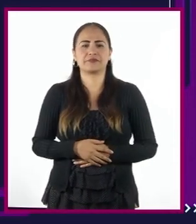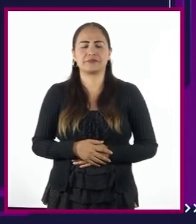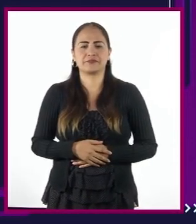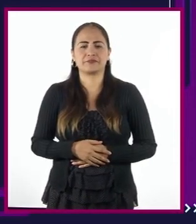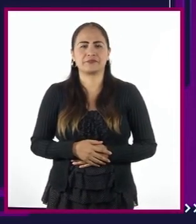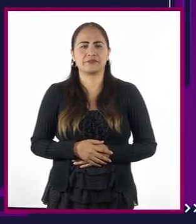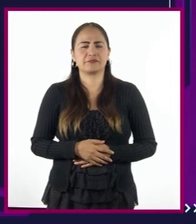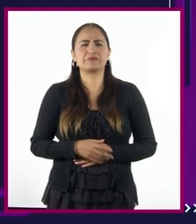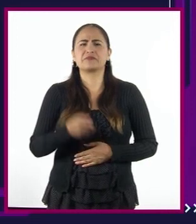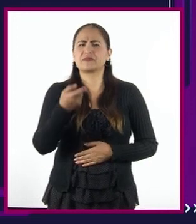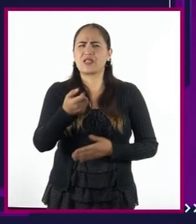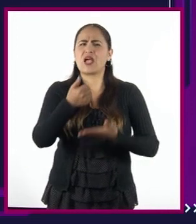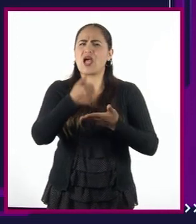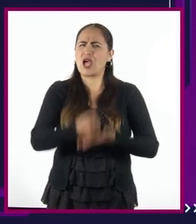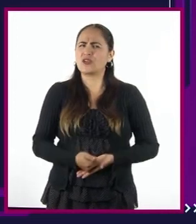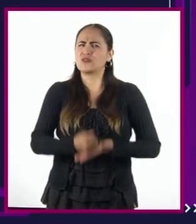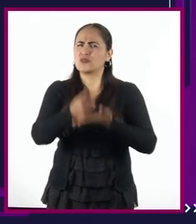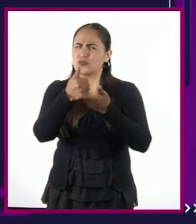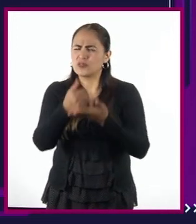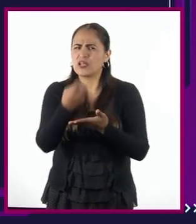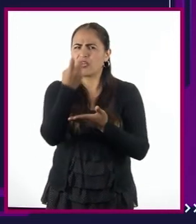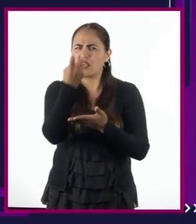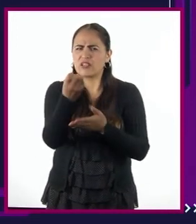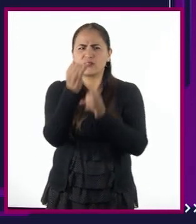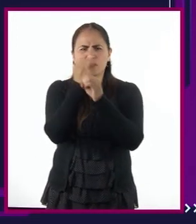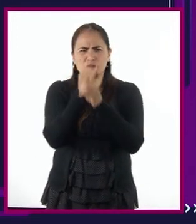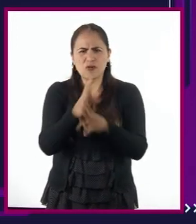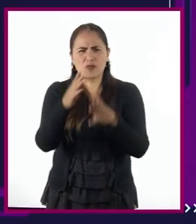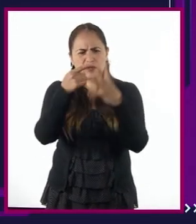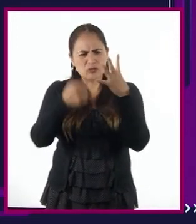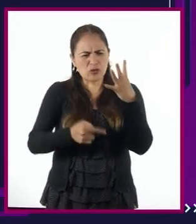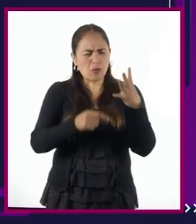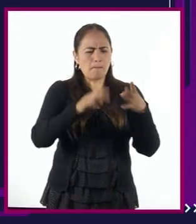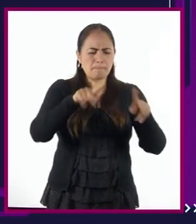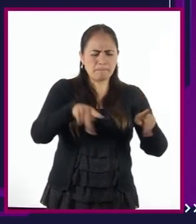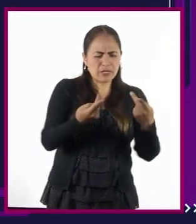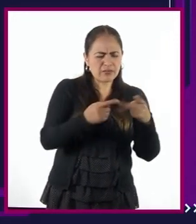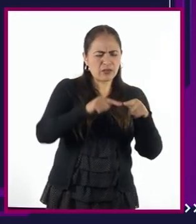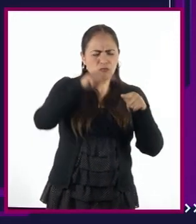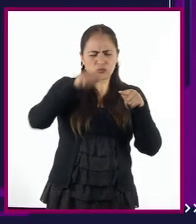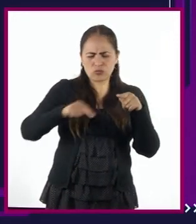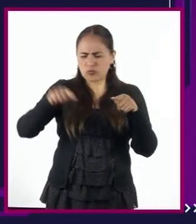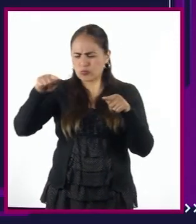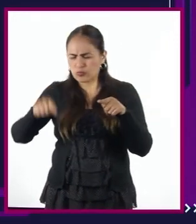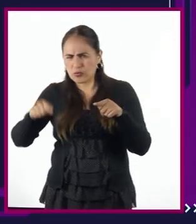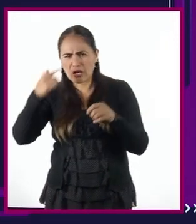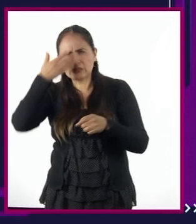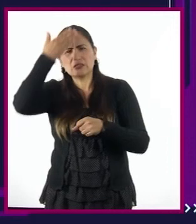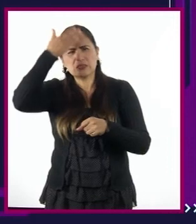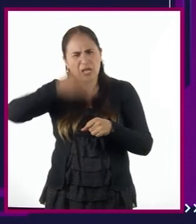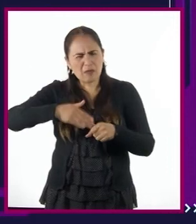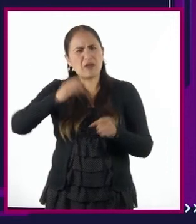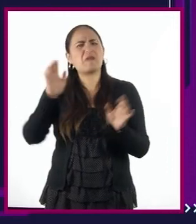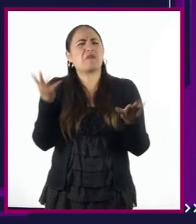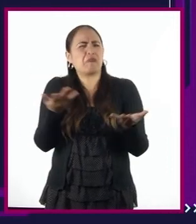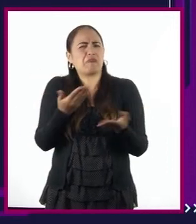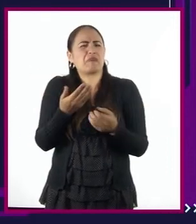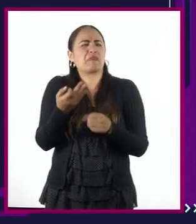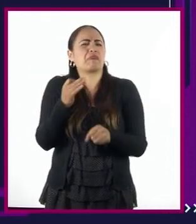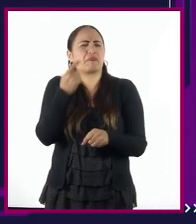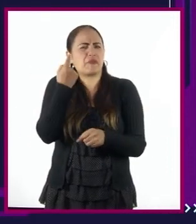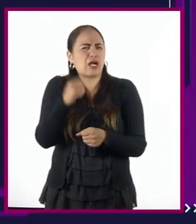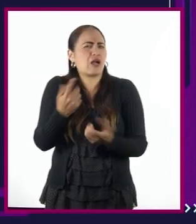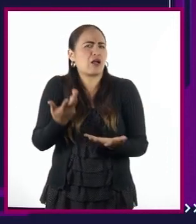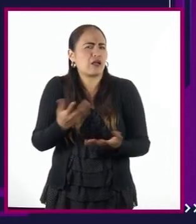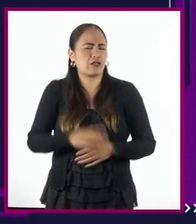qué piensan que es útil conocer este comportamiento de las ventas? Muy bien, una posibilidad es para